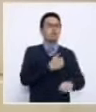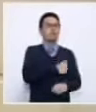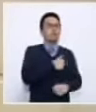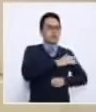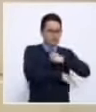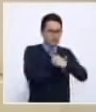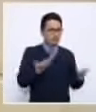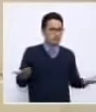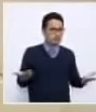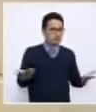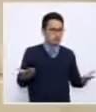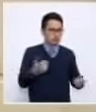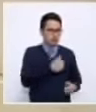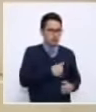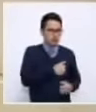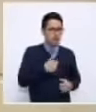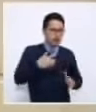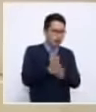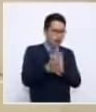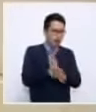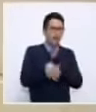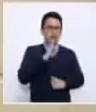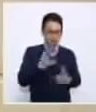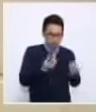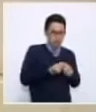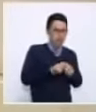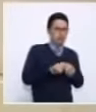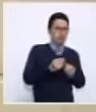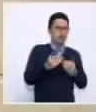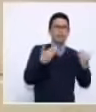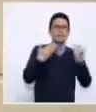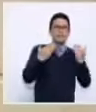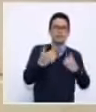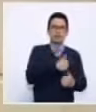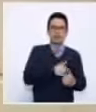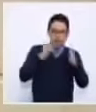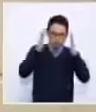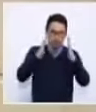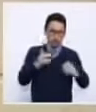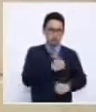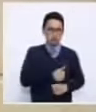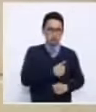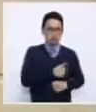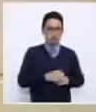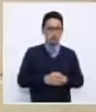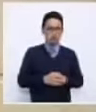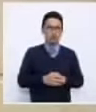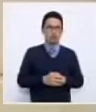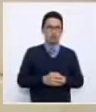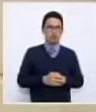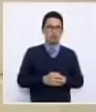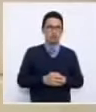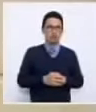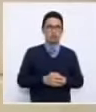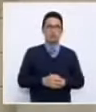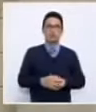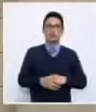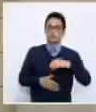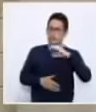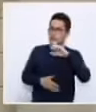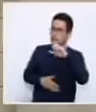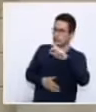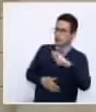favor, estoy hablando a nombre del campesinado colombiano, le pido que nos ponga atención. César, el señor ministro está